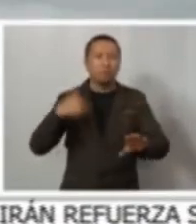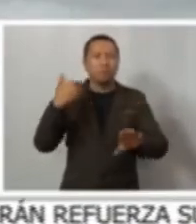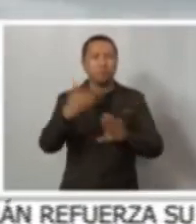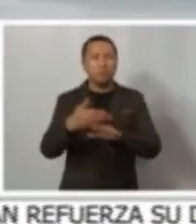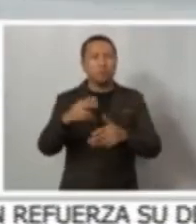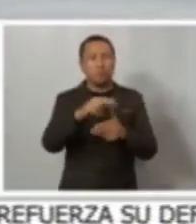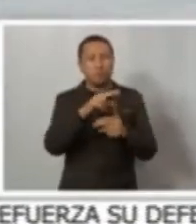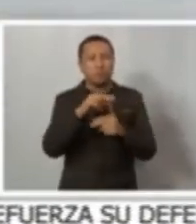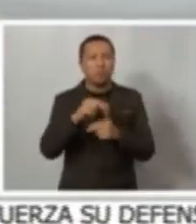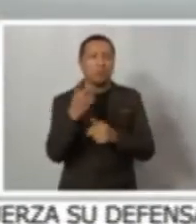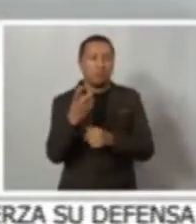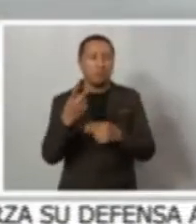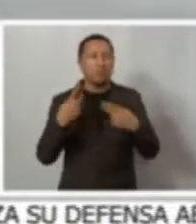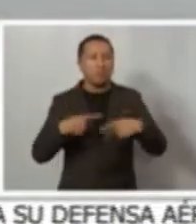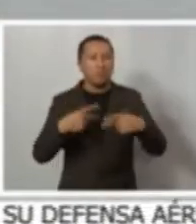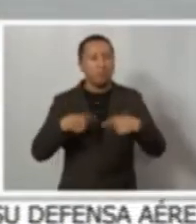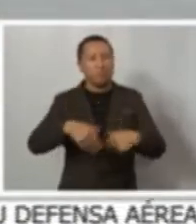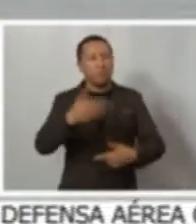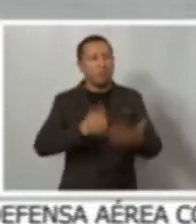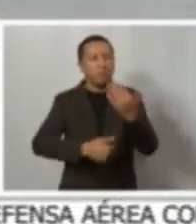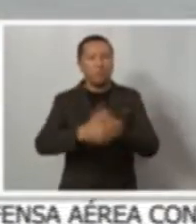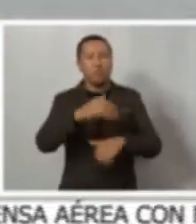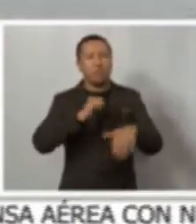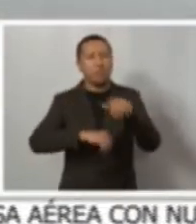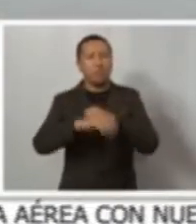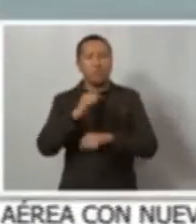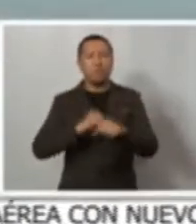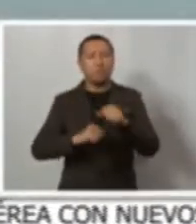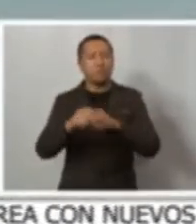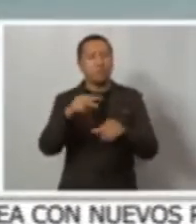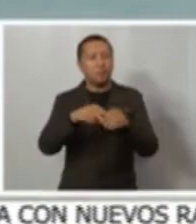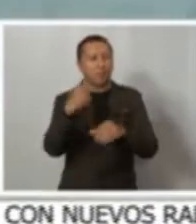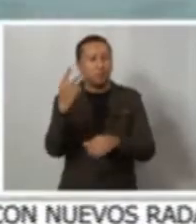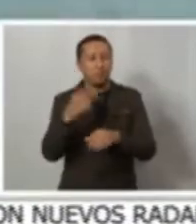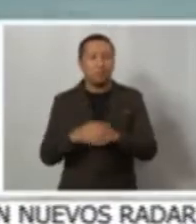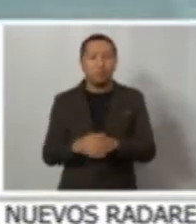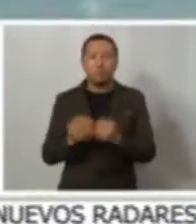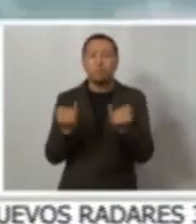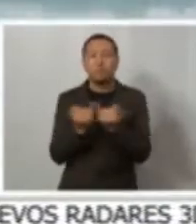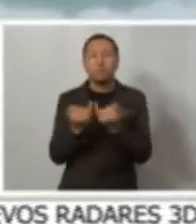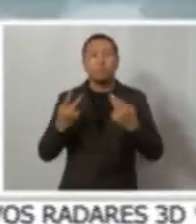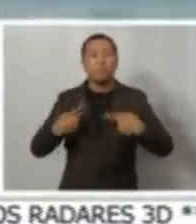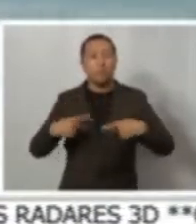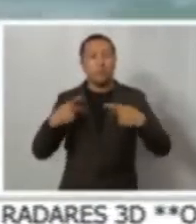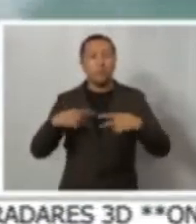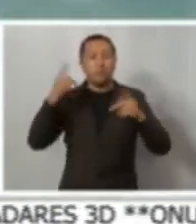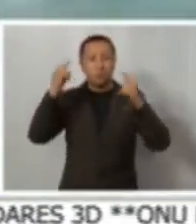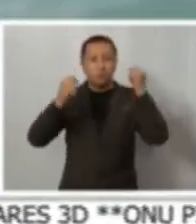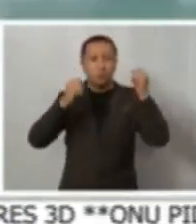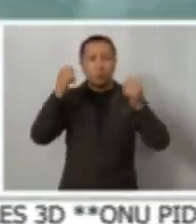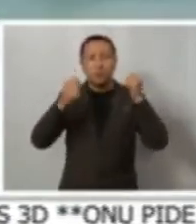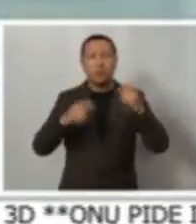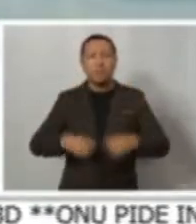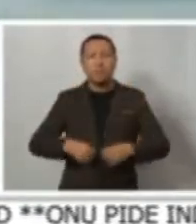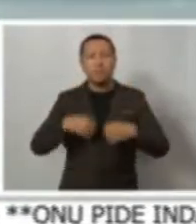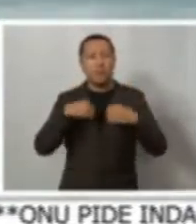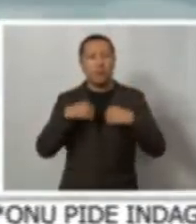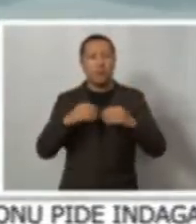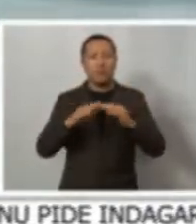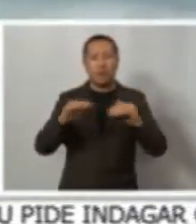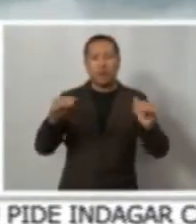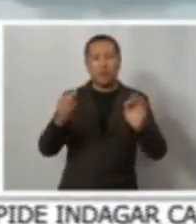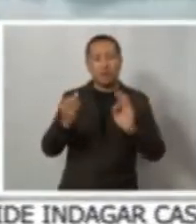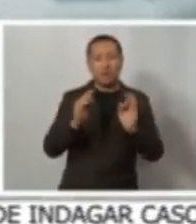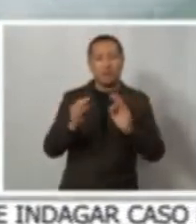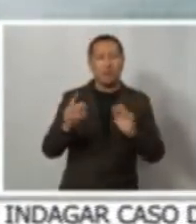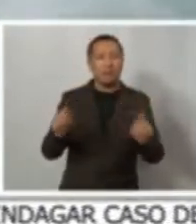Delta. Otro de los trabajos, dijo el funcionario, es supervisar la evacuación de los turistas que se encuentran en la zona costera de Tulum y que serán